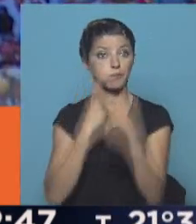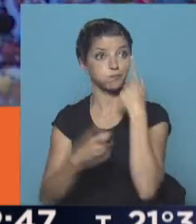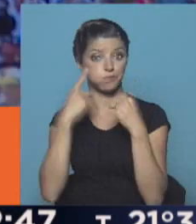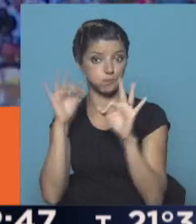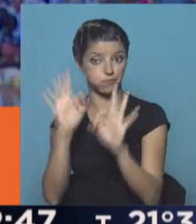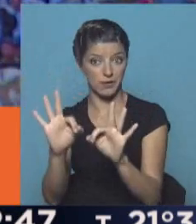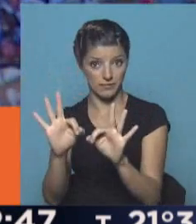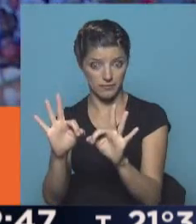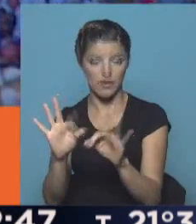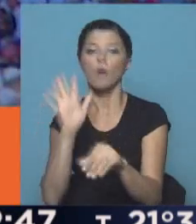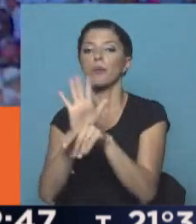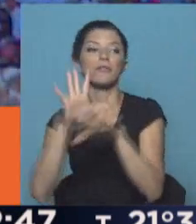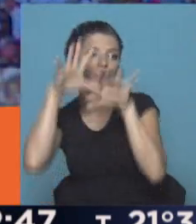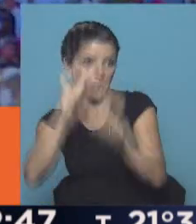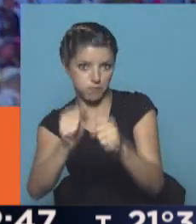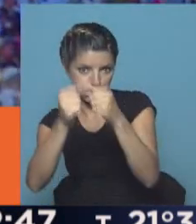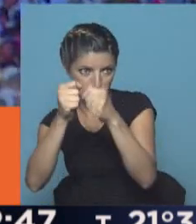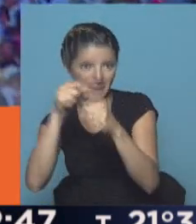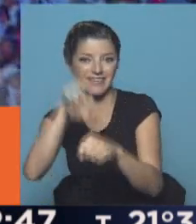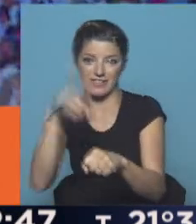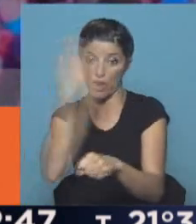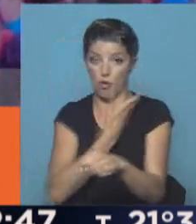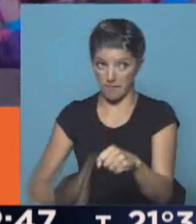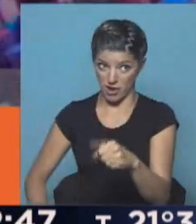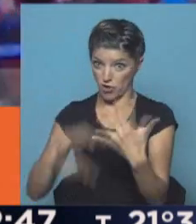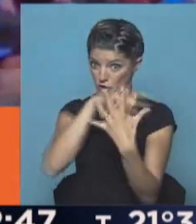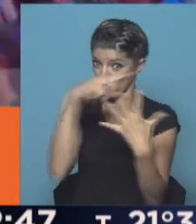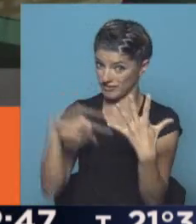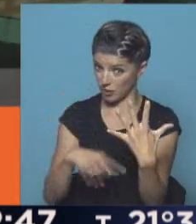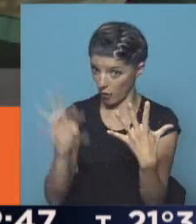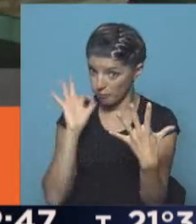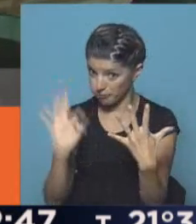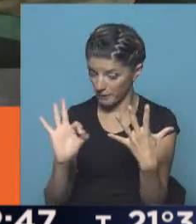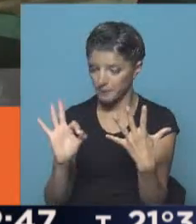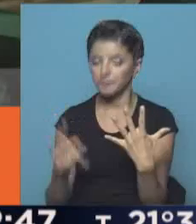totalmente secuestrados por el gobierno. Sí. Con